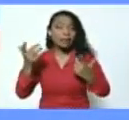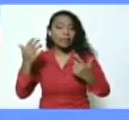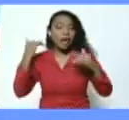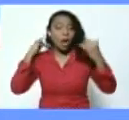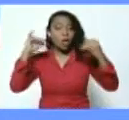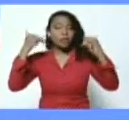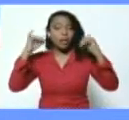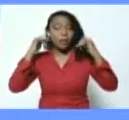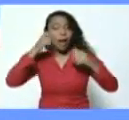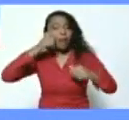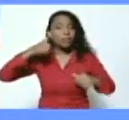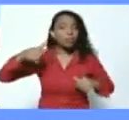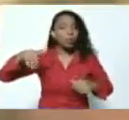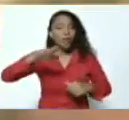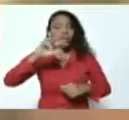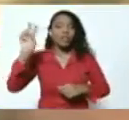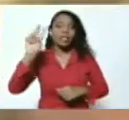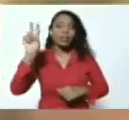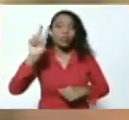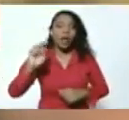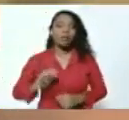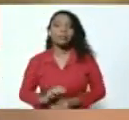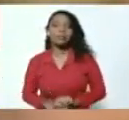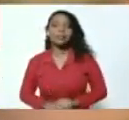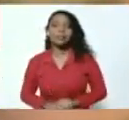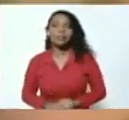celebre el pueblo venezolano.